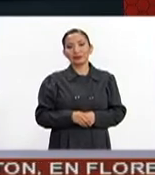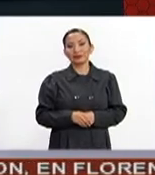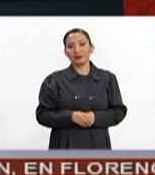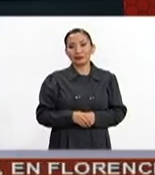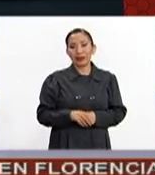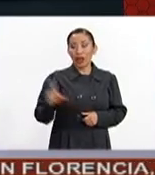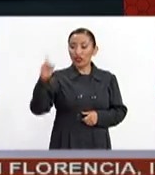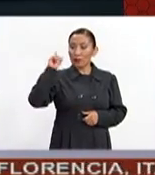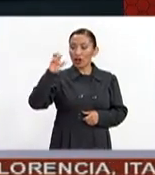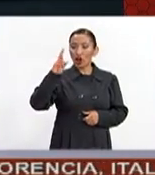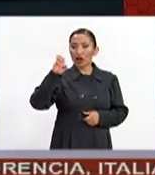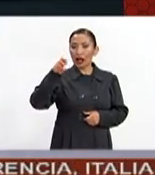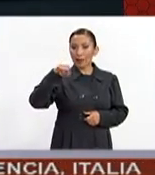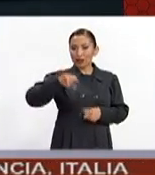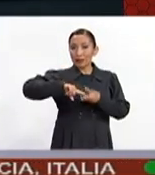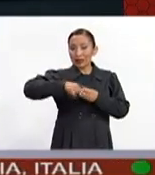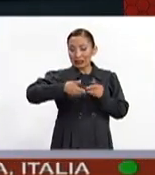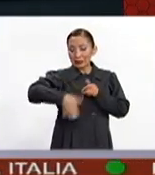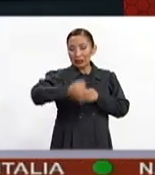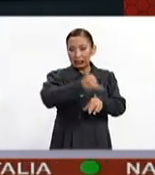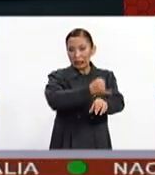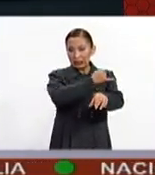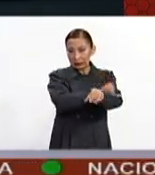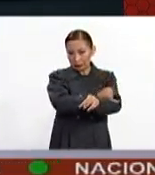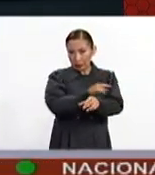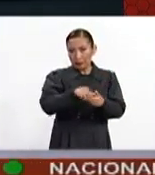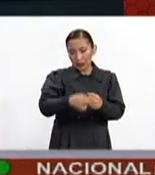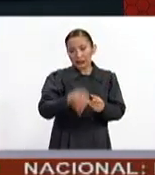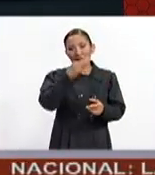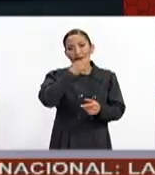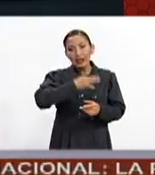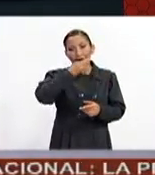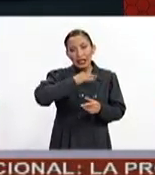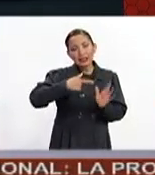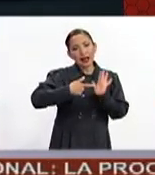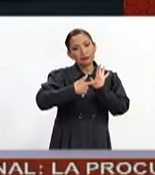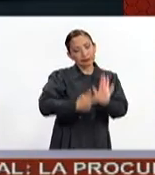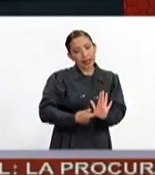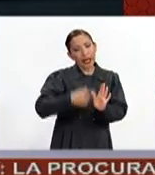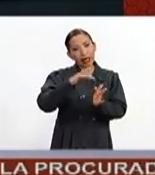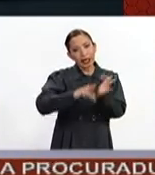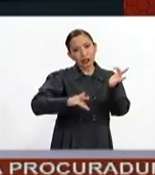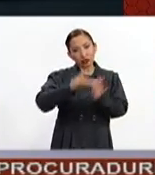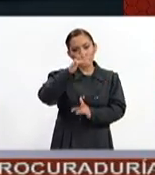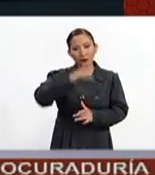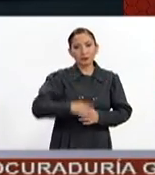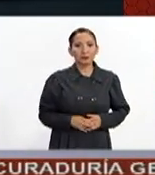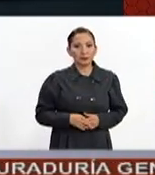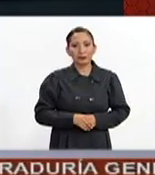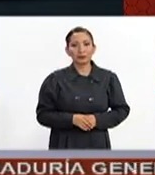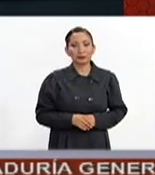Con el Domingo de Ramos iniciaron en Iztapalapa las tradicionales representaciones de la Semana Santa.